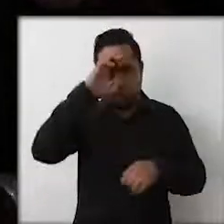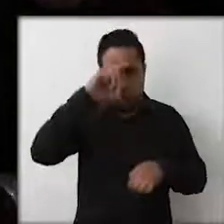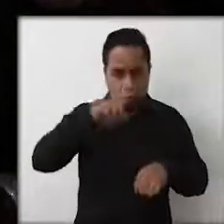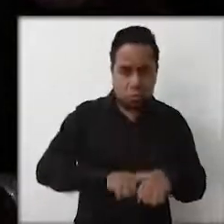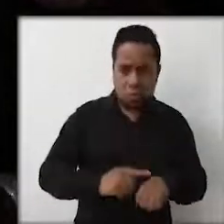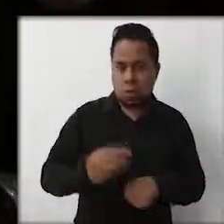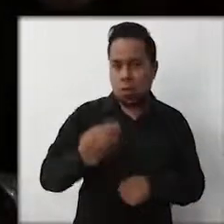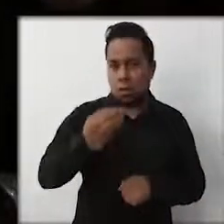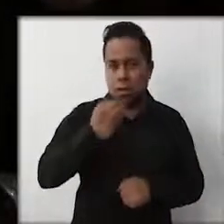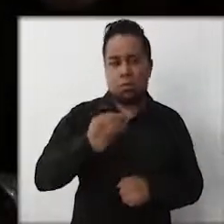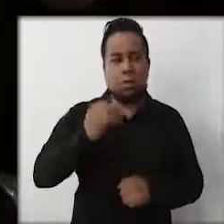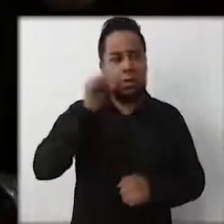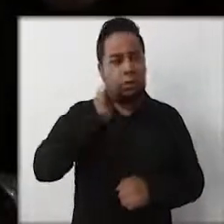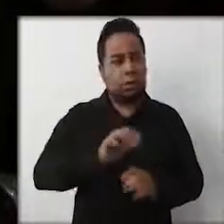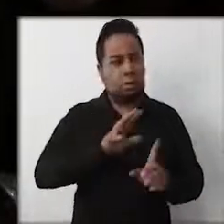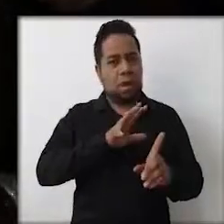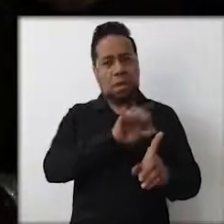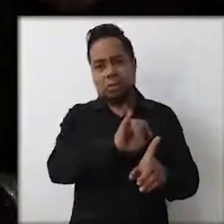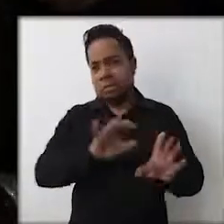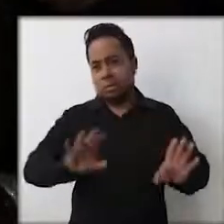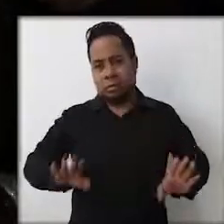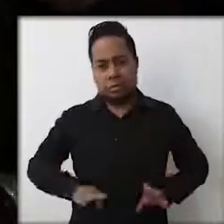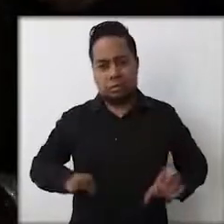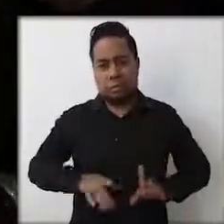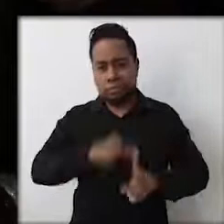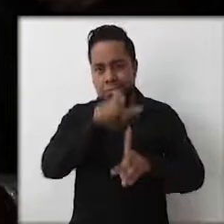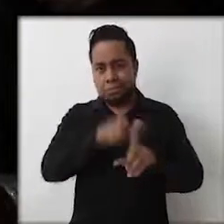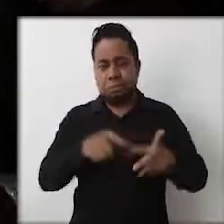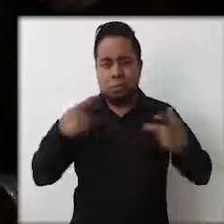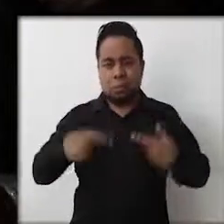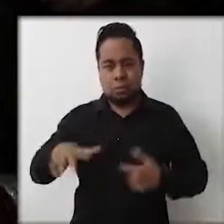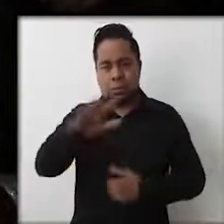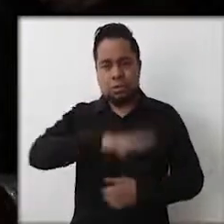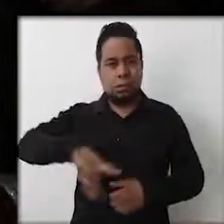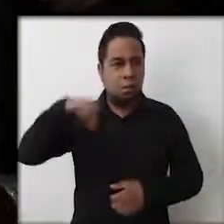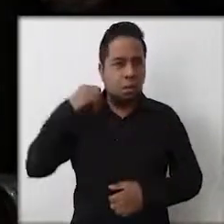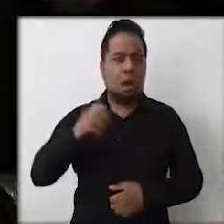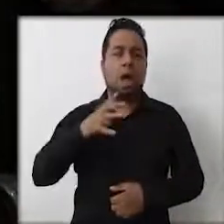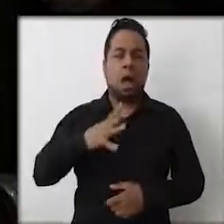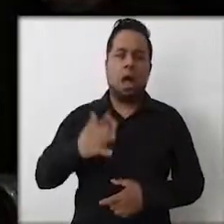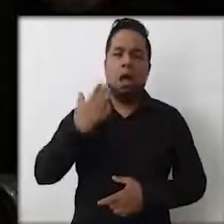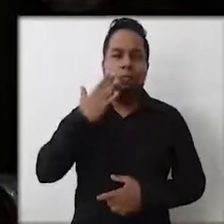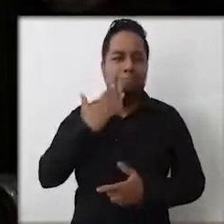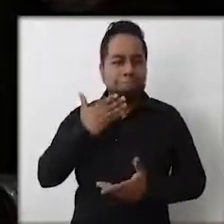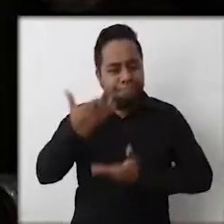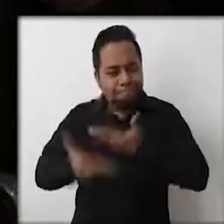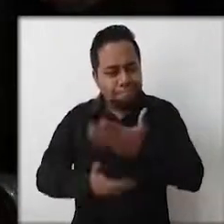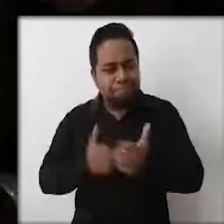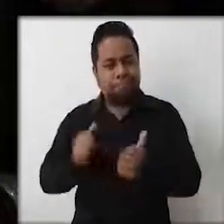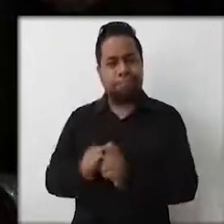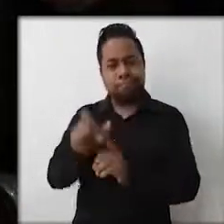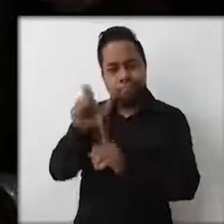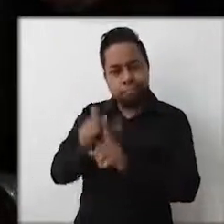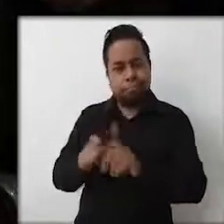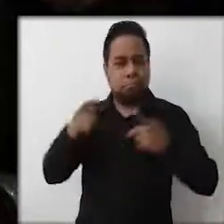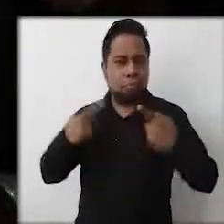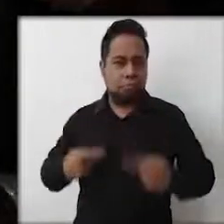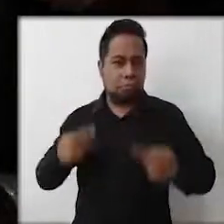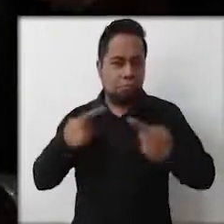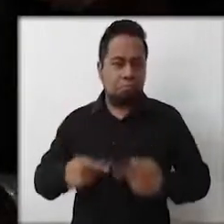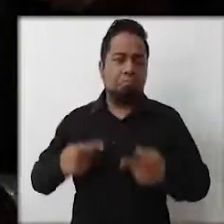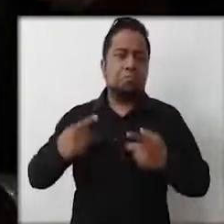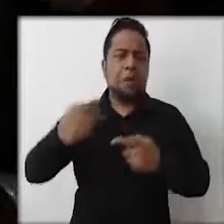nuestra sociedad, algo que nos distingue y que ha hecho fama mundial de los